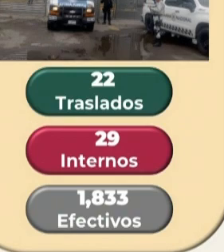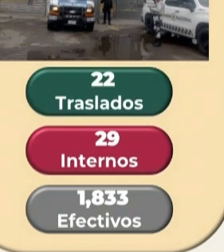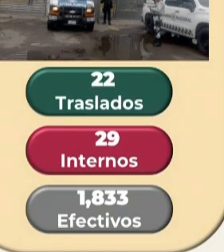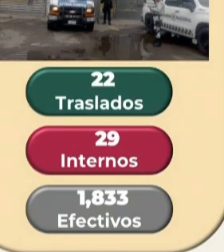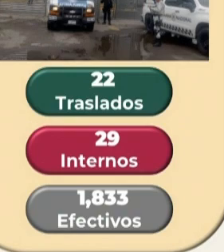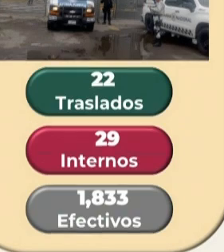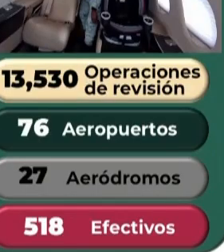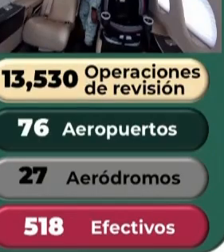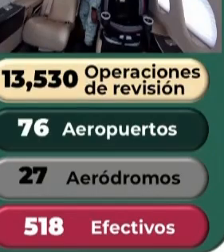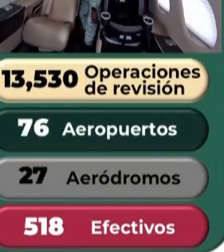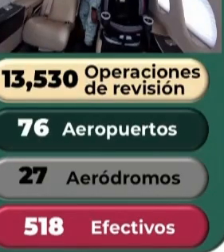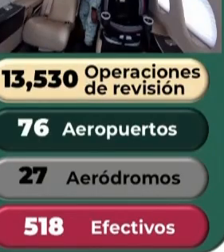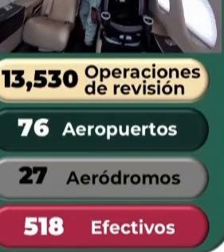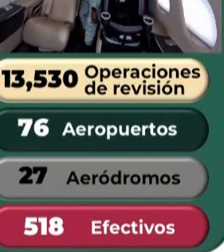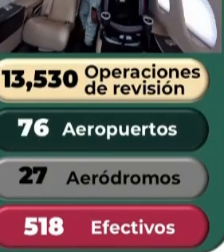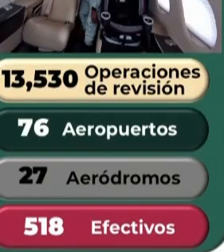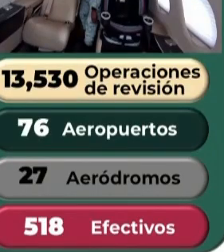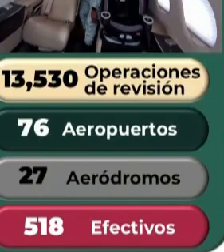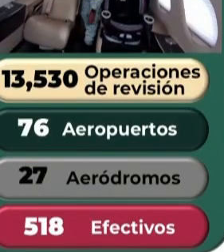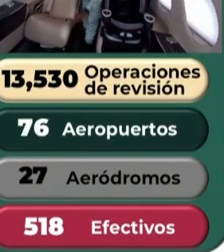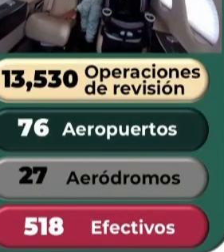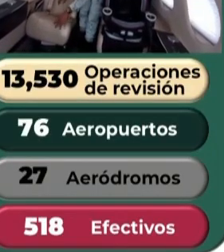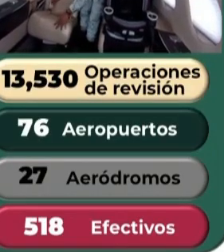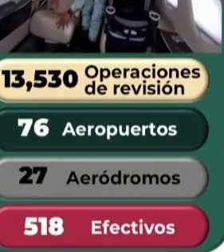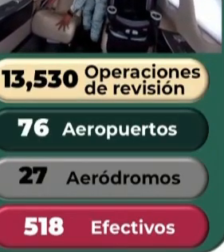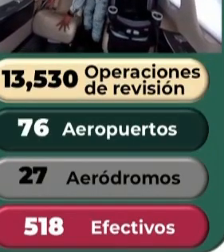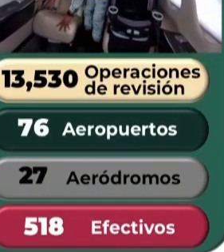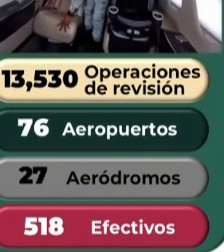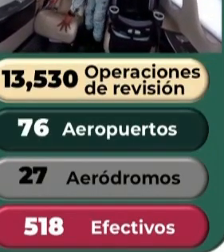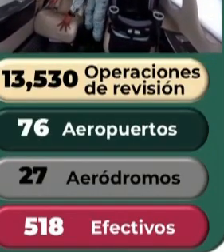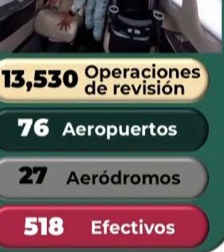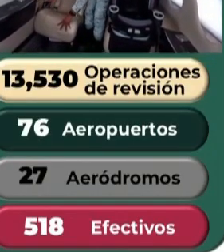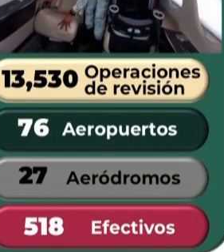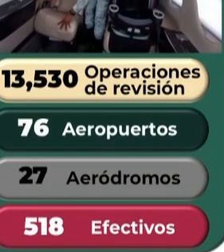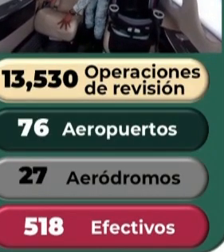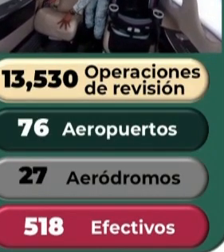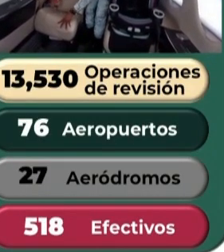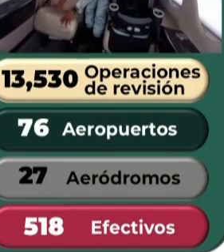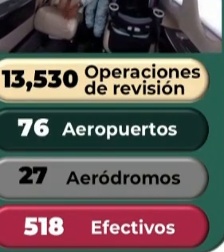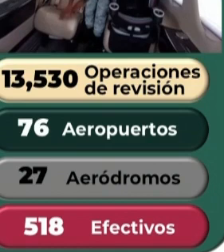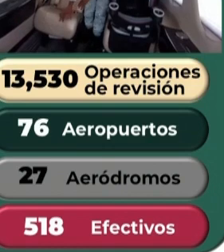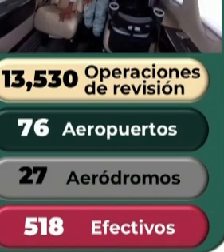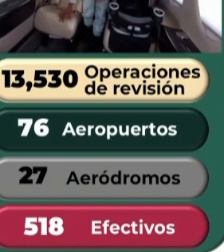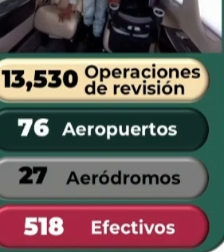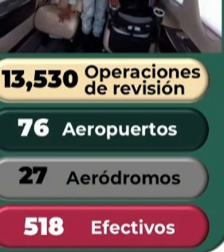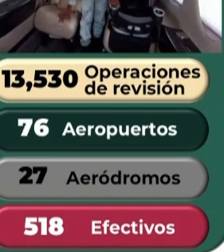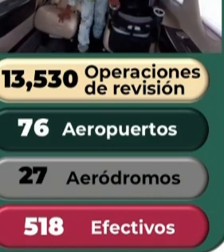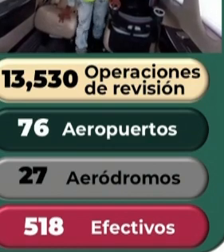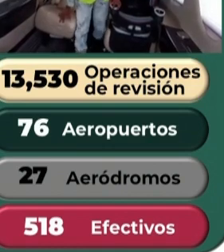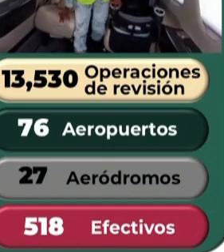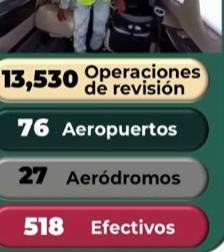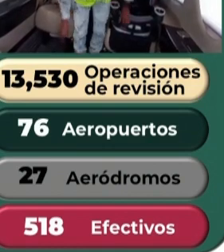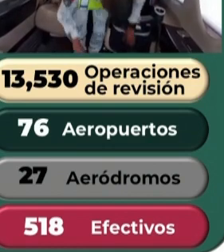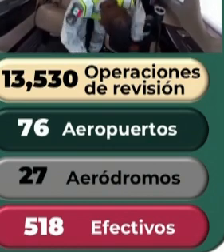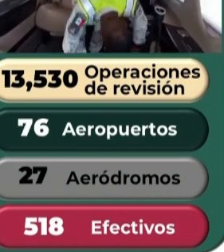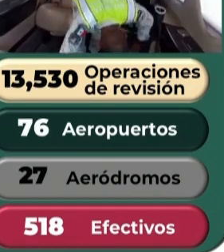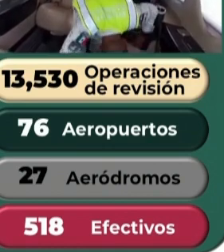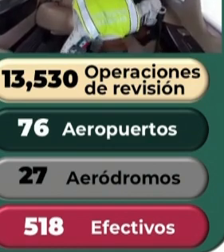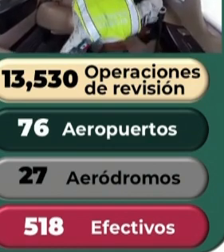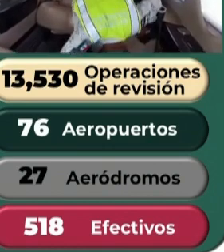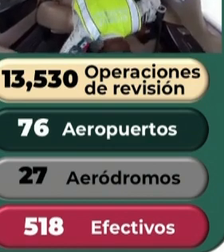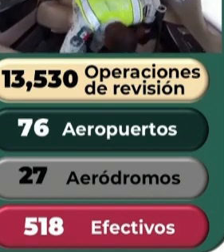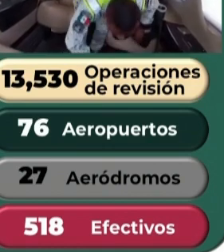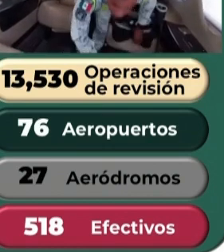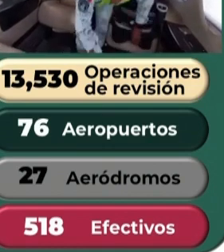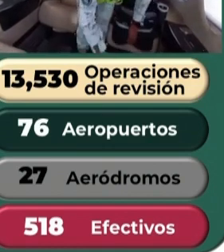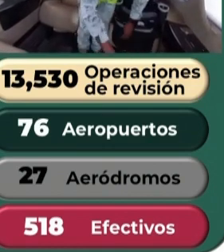también en la carretera. En 10 estados con mayor incidencia de robo hay 3,368 efectivos de